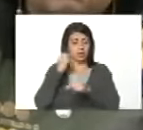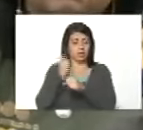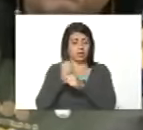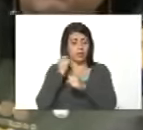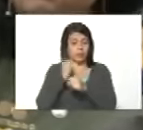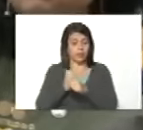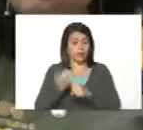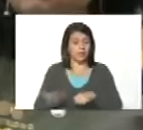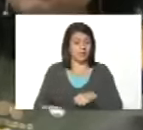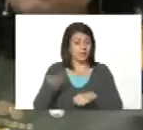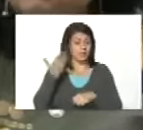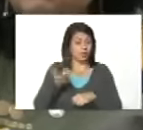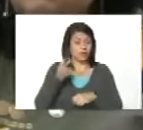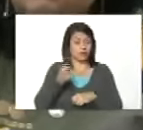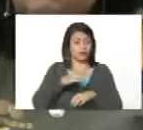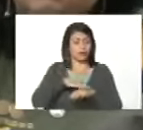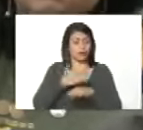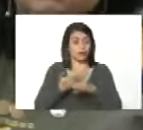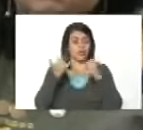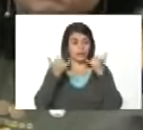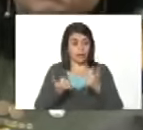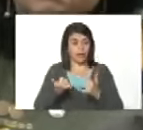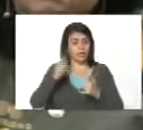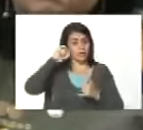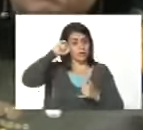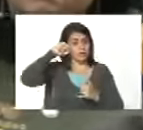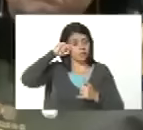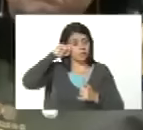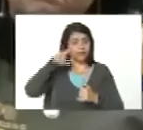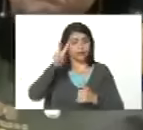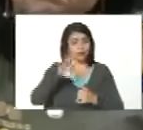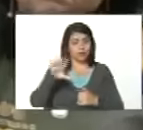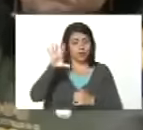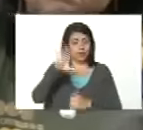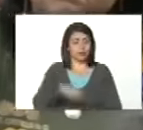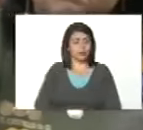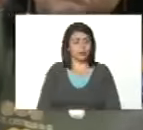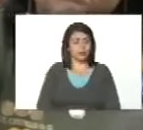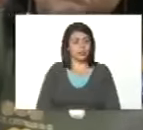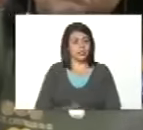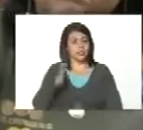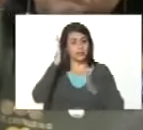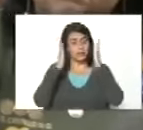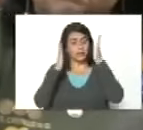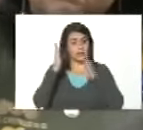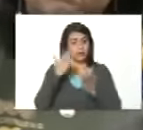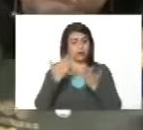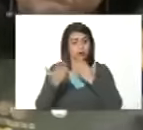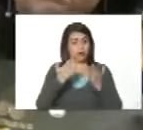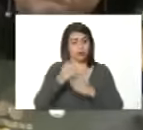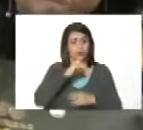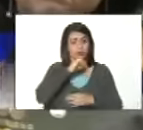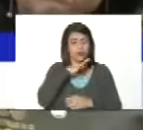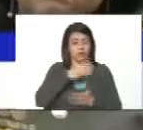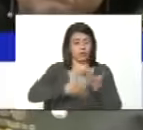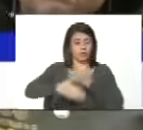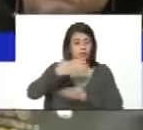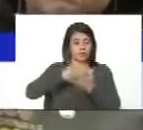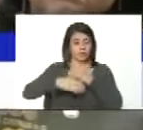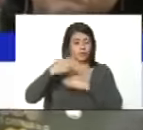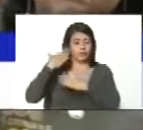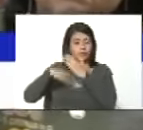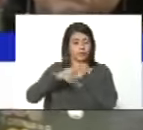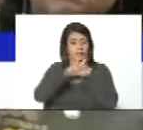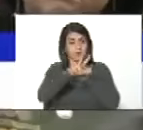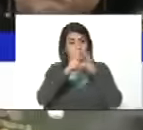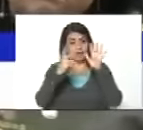trabajo importantísimo porque, bueno, recordemos que Venezuela y Malasia han compartido una historia de cooperación desde hace